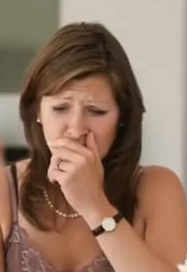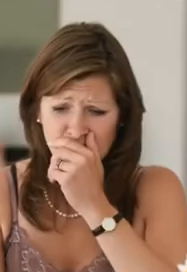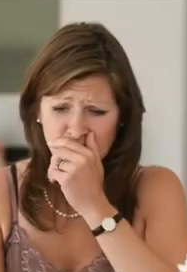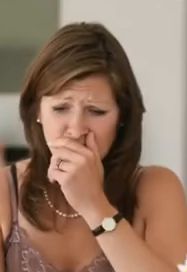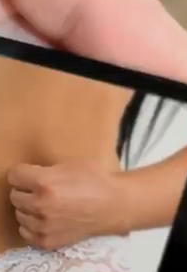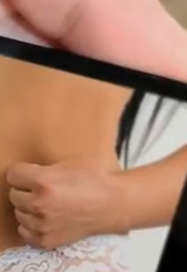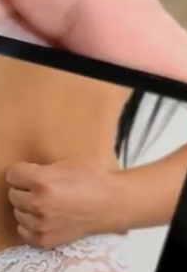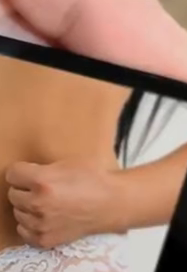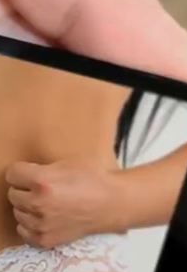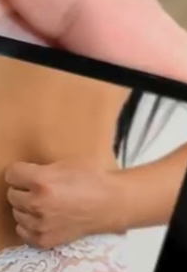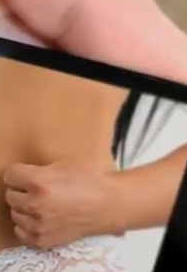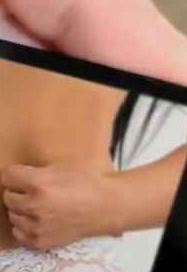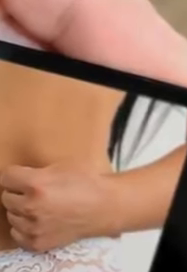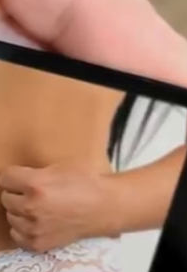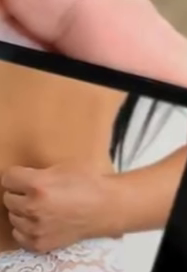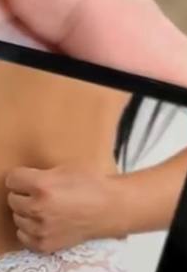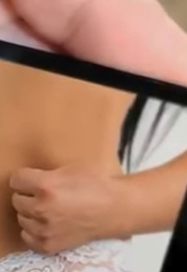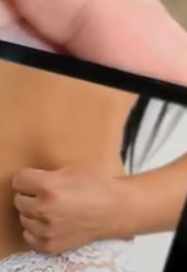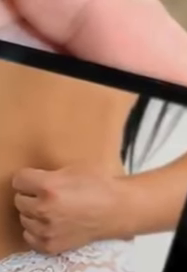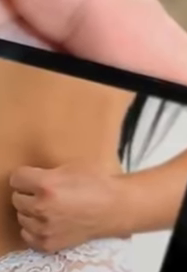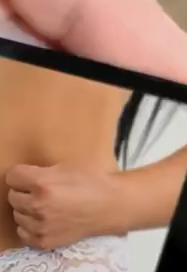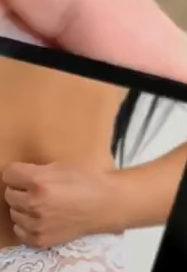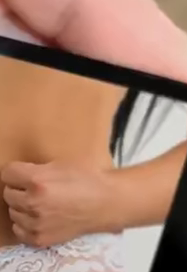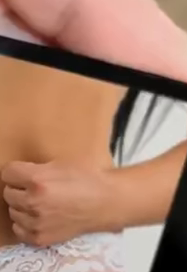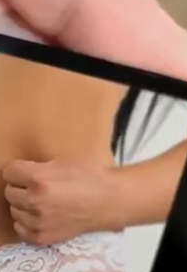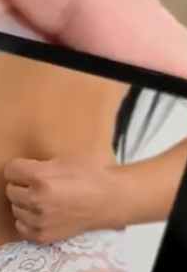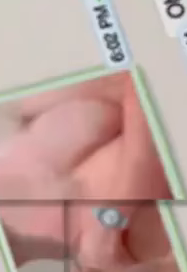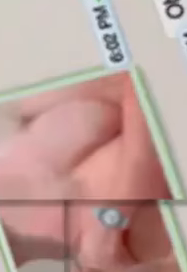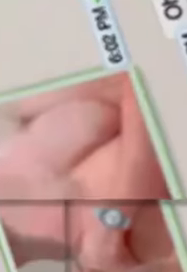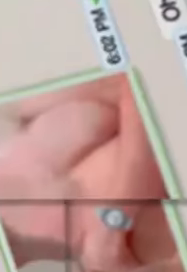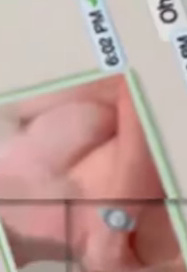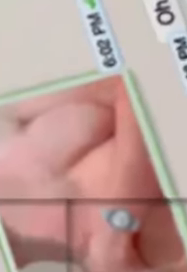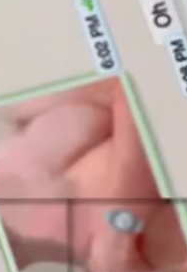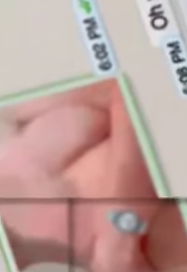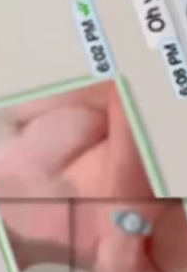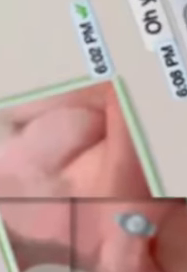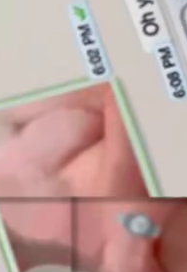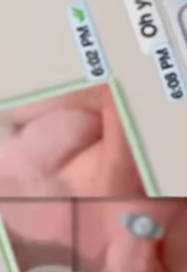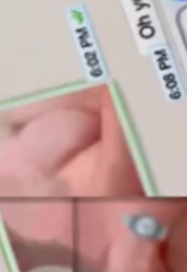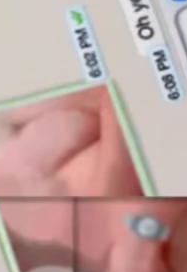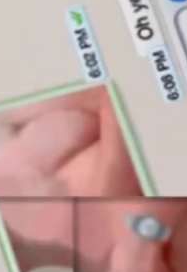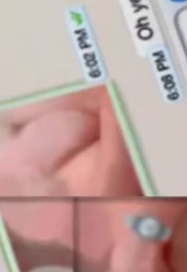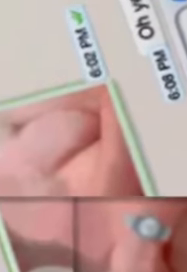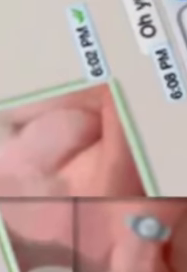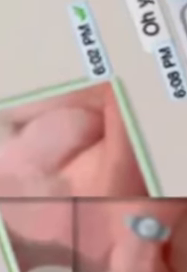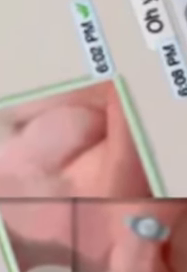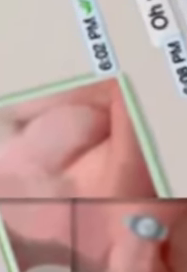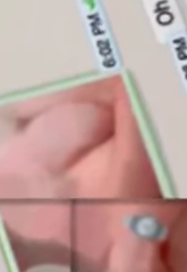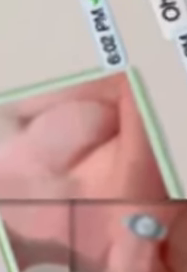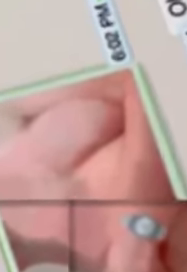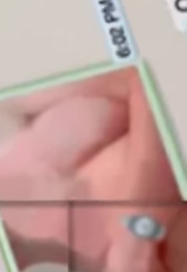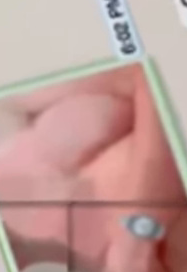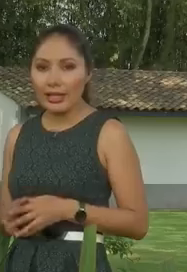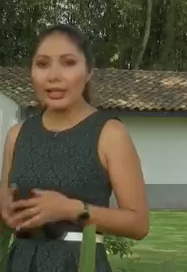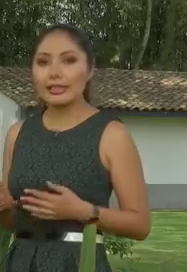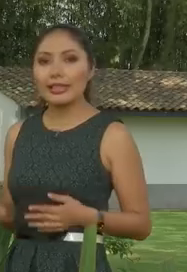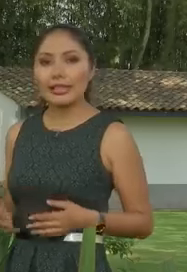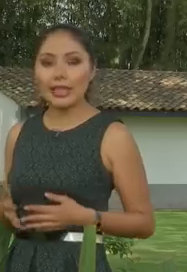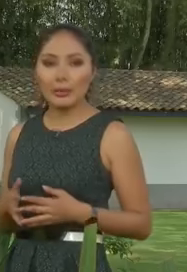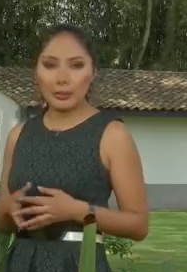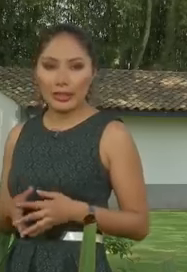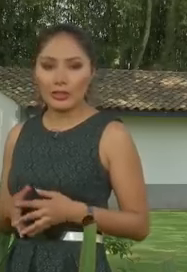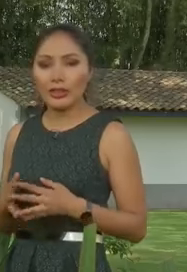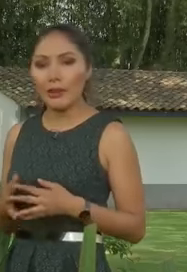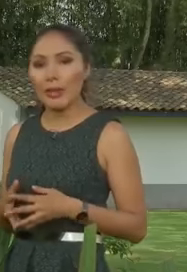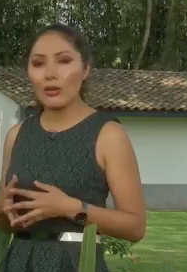solicite imágenes, audios o videos de una persona desnuda parcial o totalmente de contenido íntimo o erótico sexual, ya